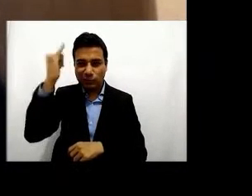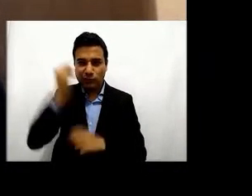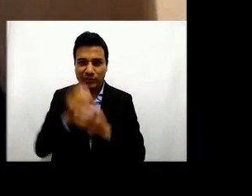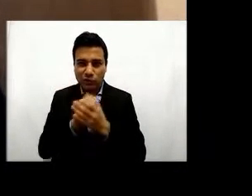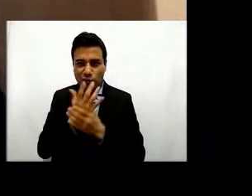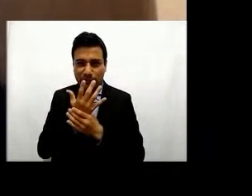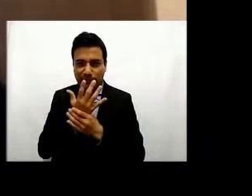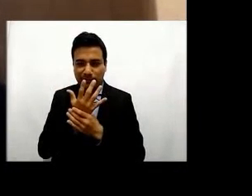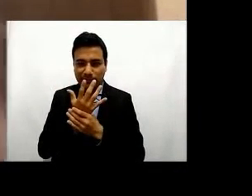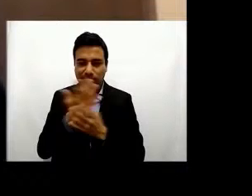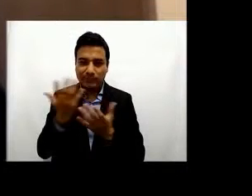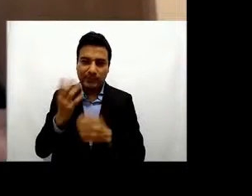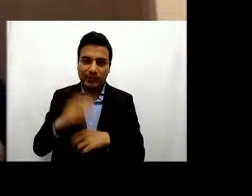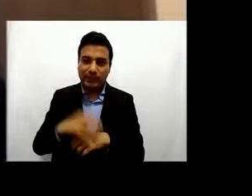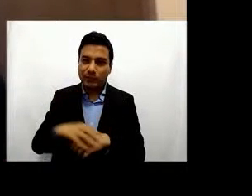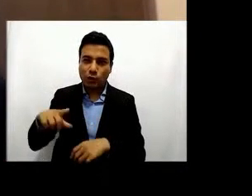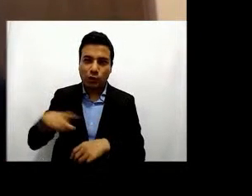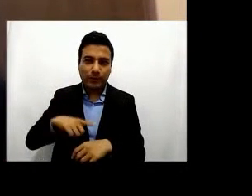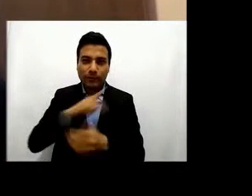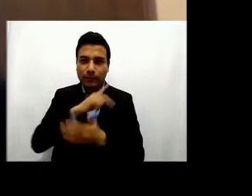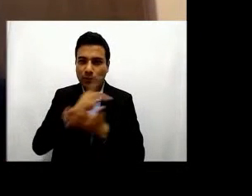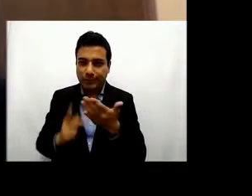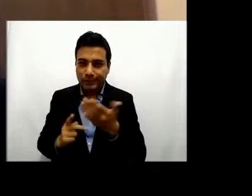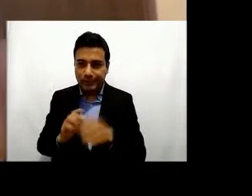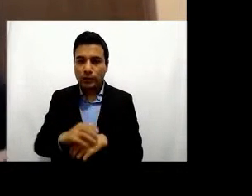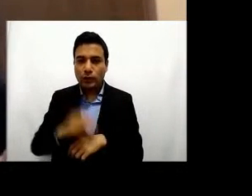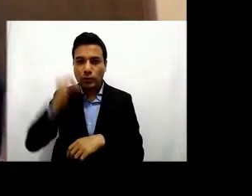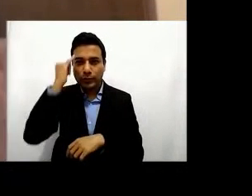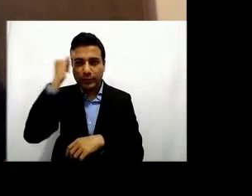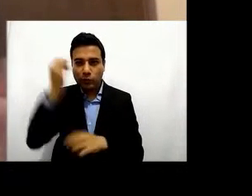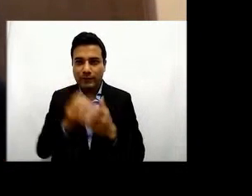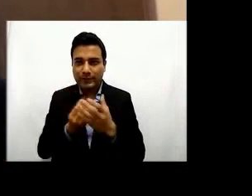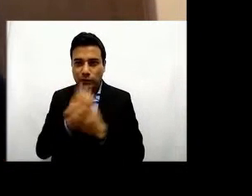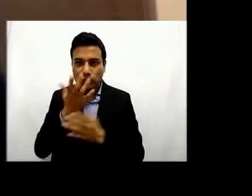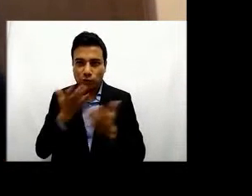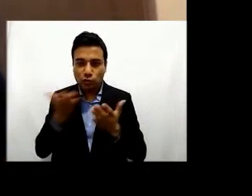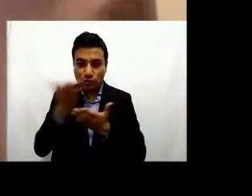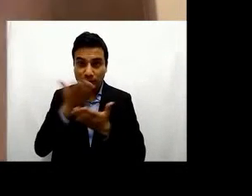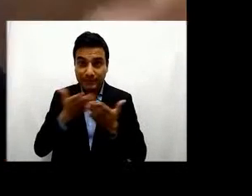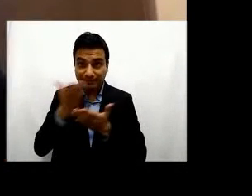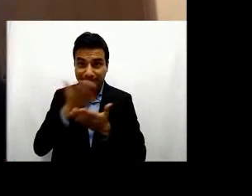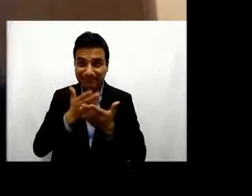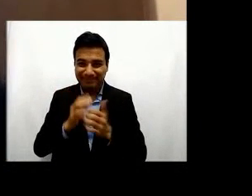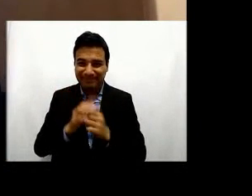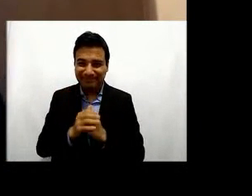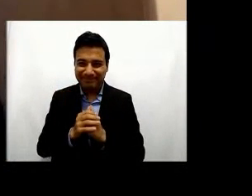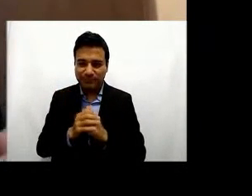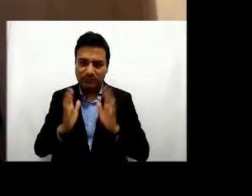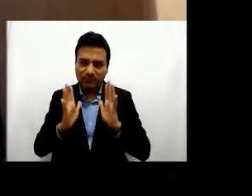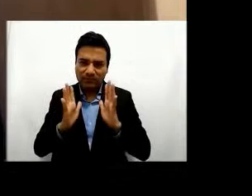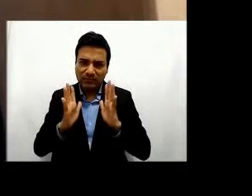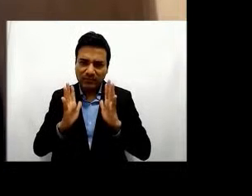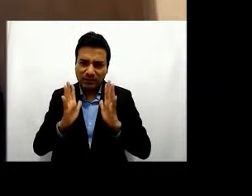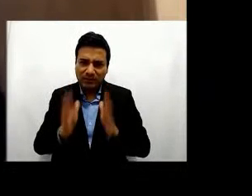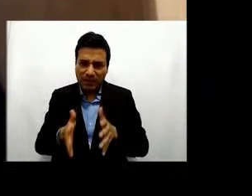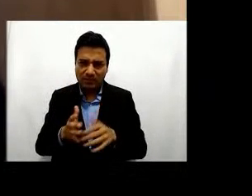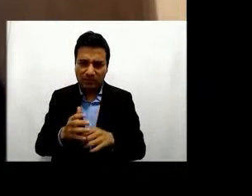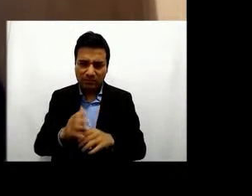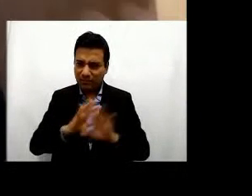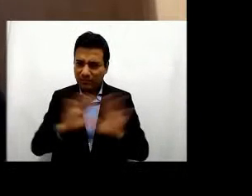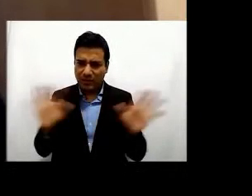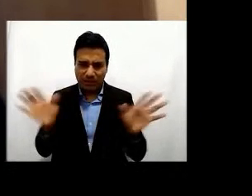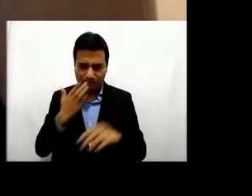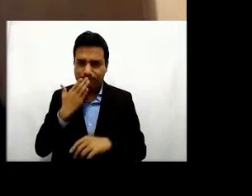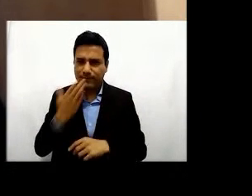de política pública o de innovación social está incluso ya superado, ¿no? Pero hay